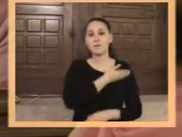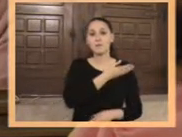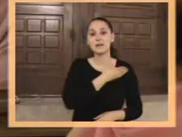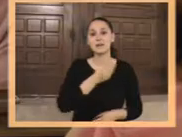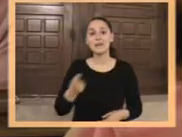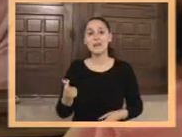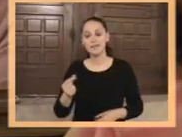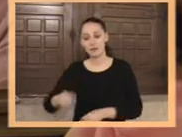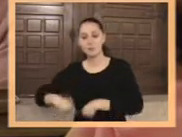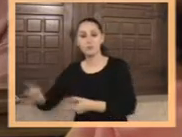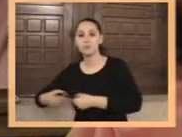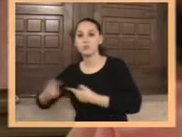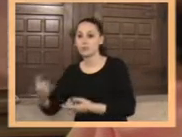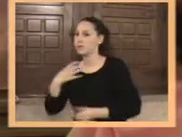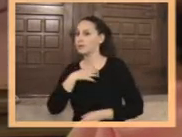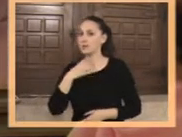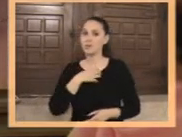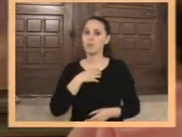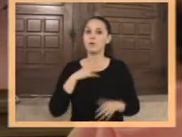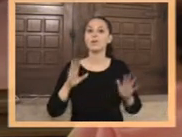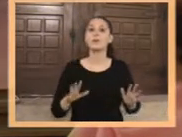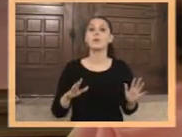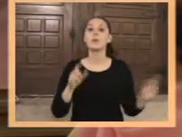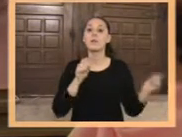dinero, pero lo que no vamos a entrar en un debate entre